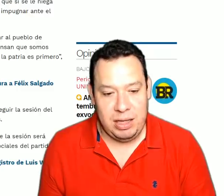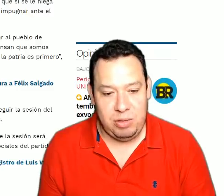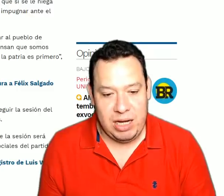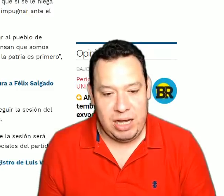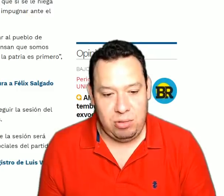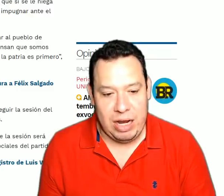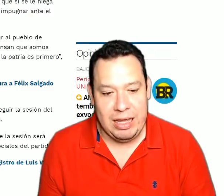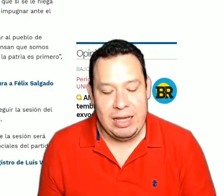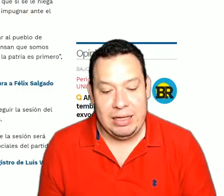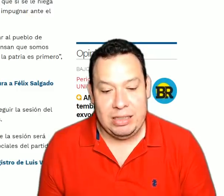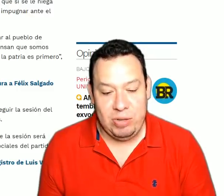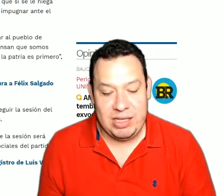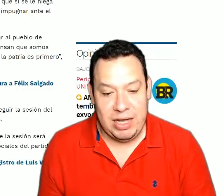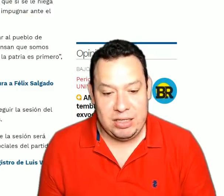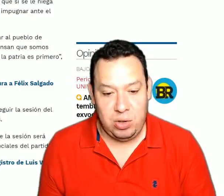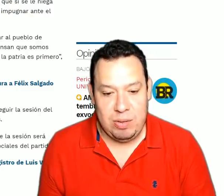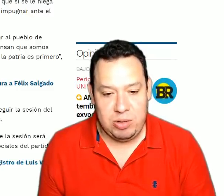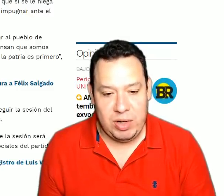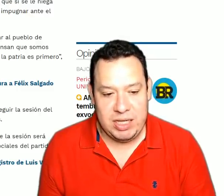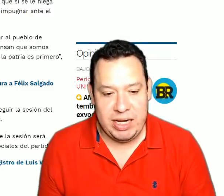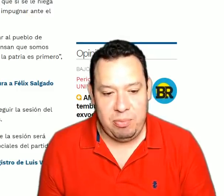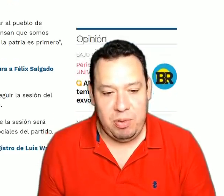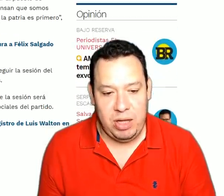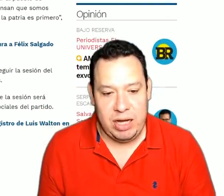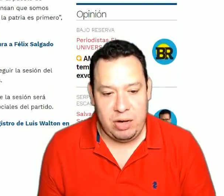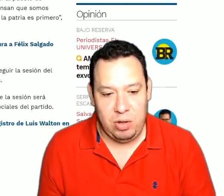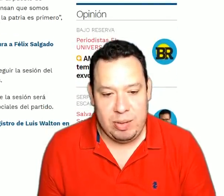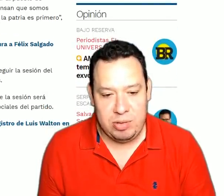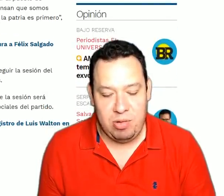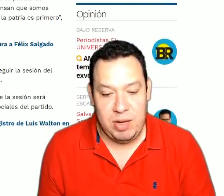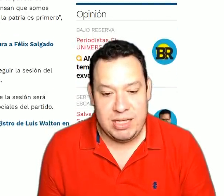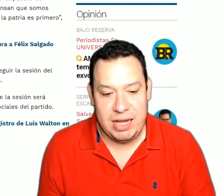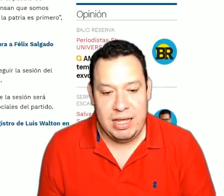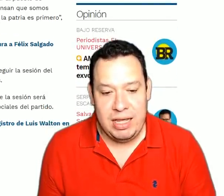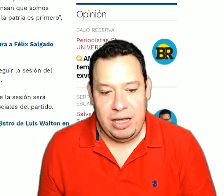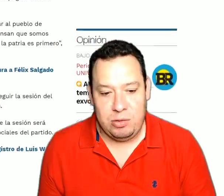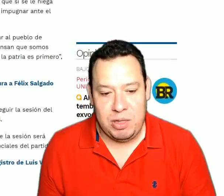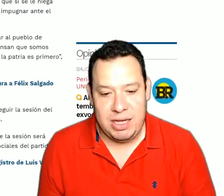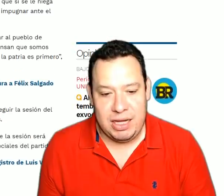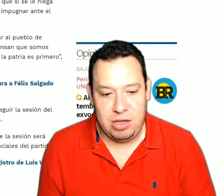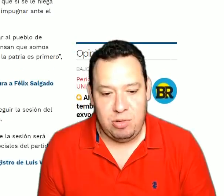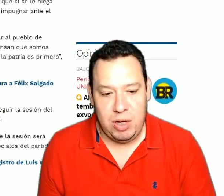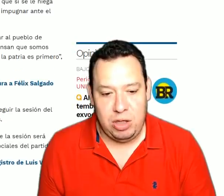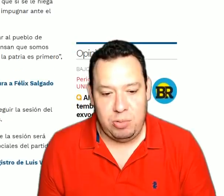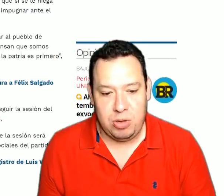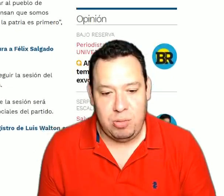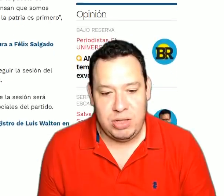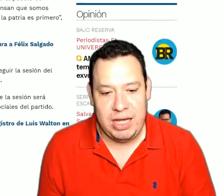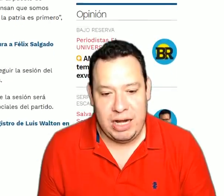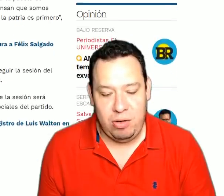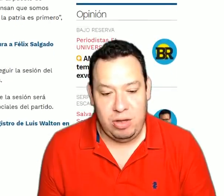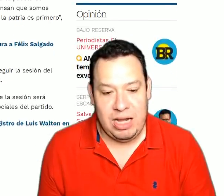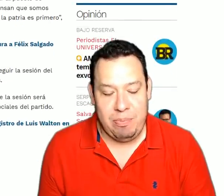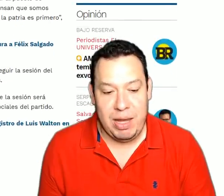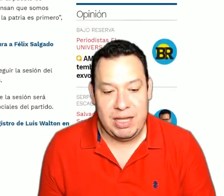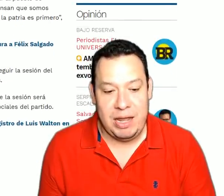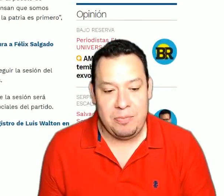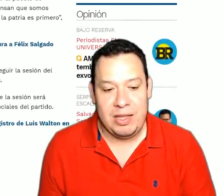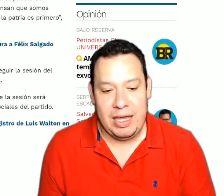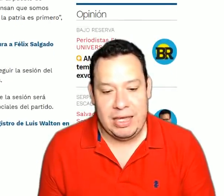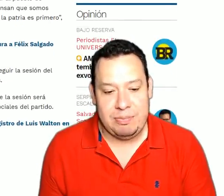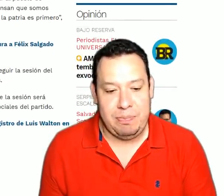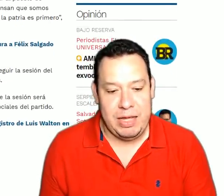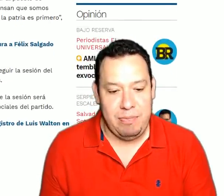ante el Tribunal Electoral. Y si no hacen caso, nos vamos a organizar al pueblo de Guerrero, nos vamos a movilizar. Ellos piensan que somos violentos, pero somos de Guerrero, donde la